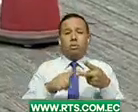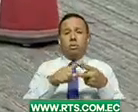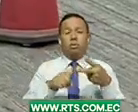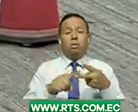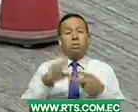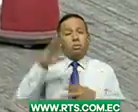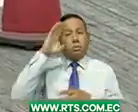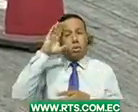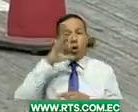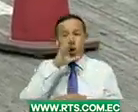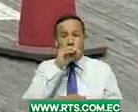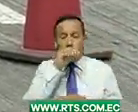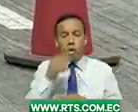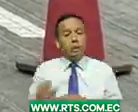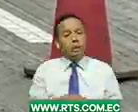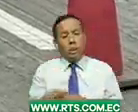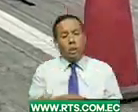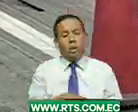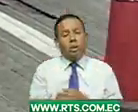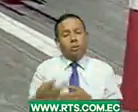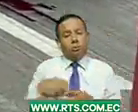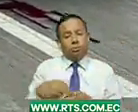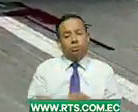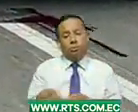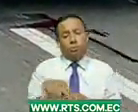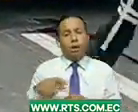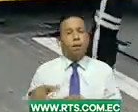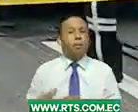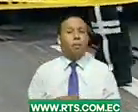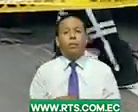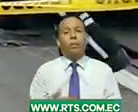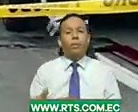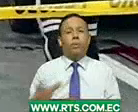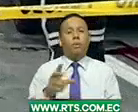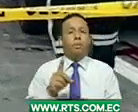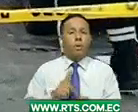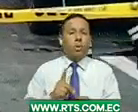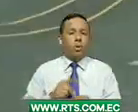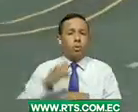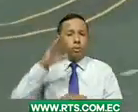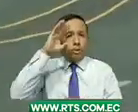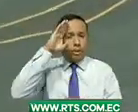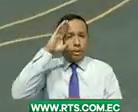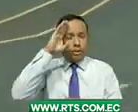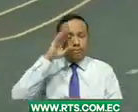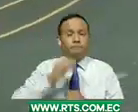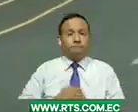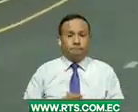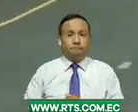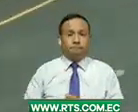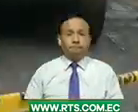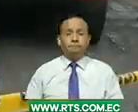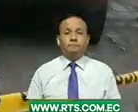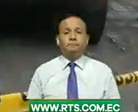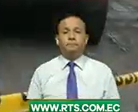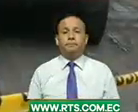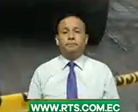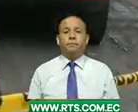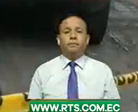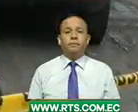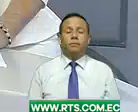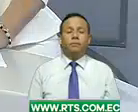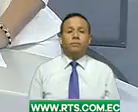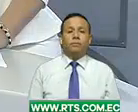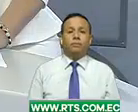el levantamiento del cadáver para trasladar los cuerpos sin vida hasta la morgue. Desde la provincia de Santa Elena, informó Darwin